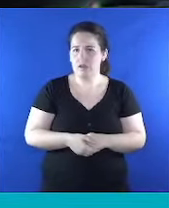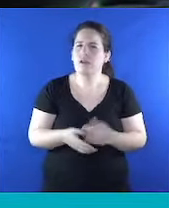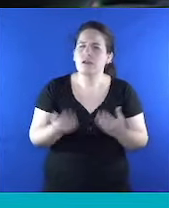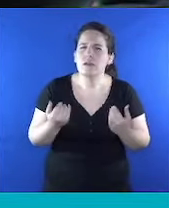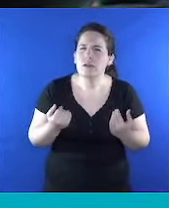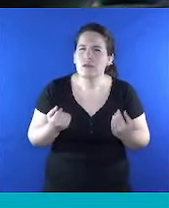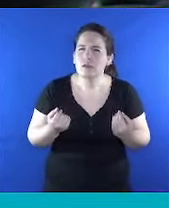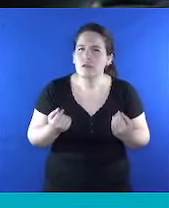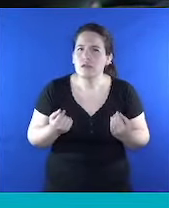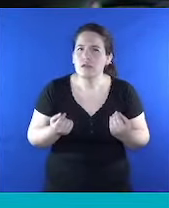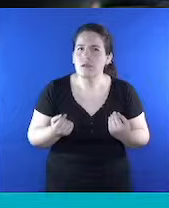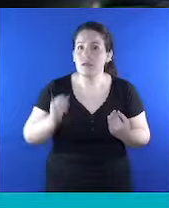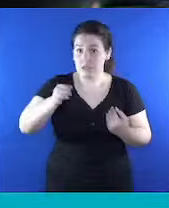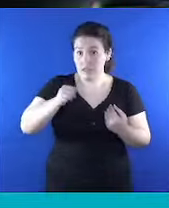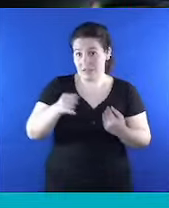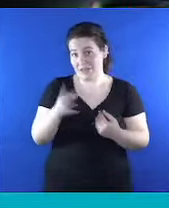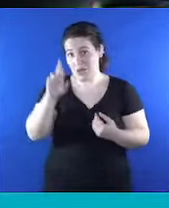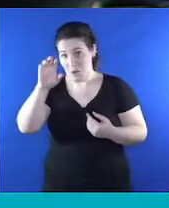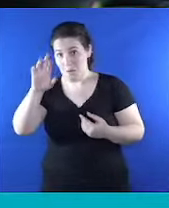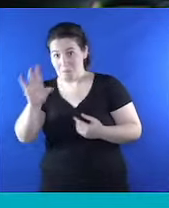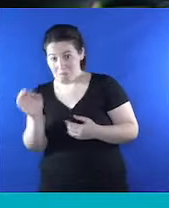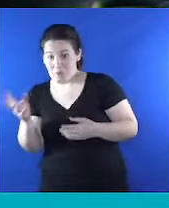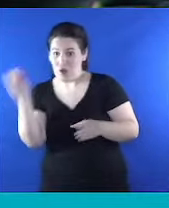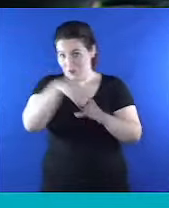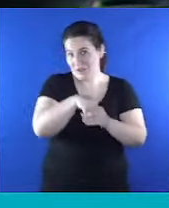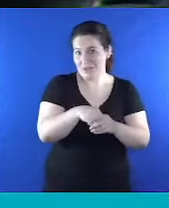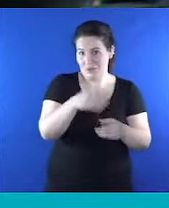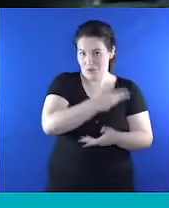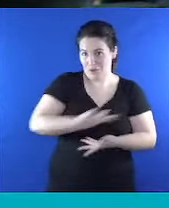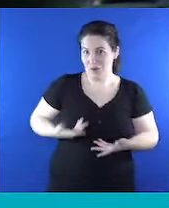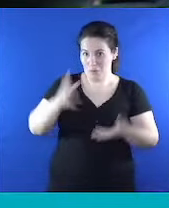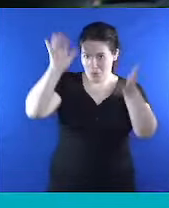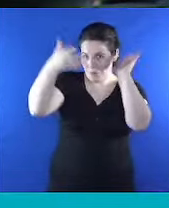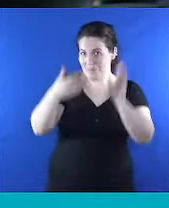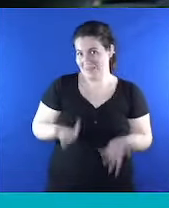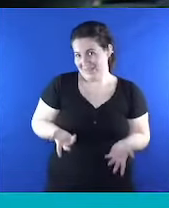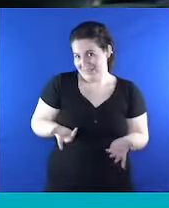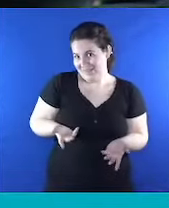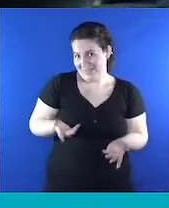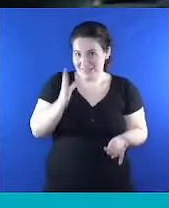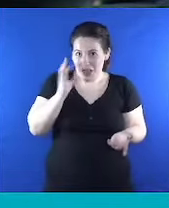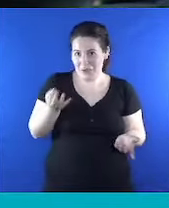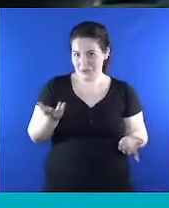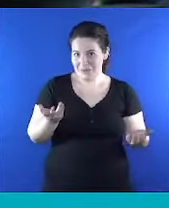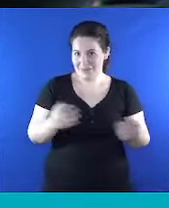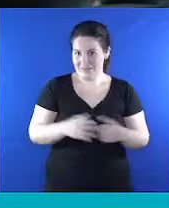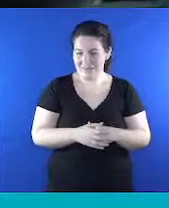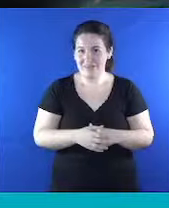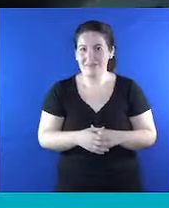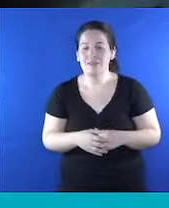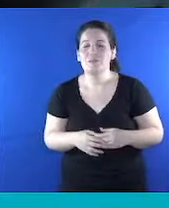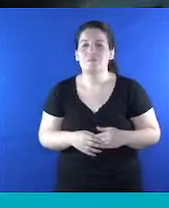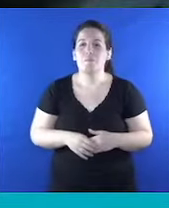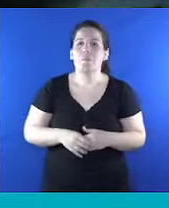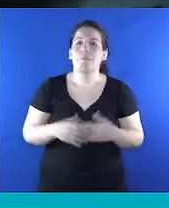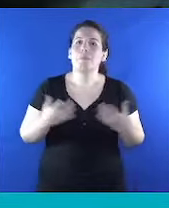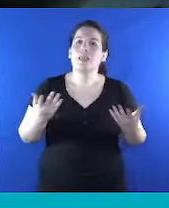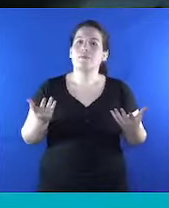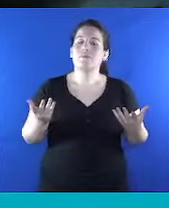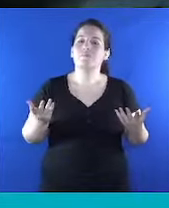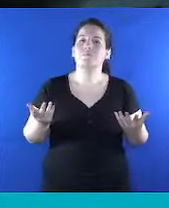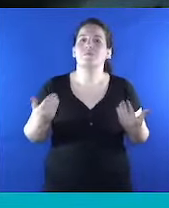Eh sí sí son parte del gobierno Por eso digo se pasen directamente y que engordo en el bloque pero digo más allá